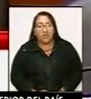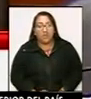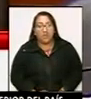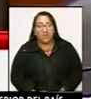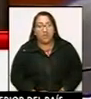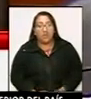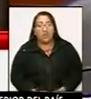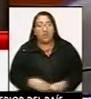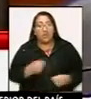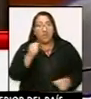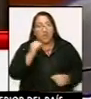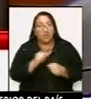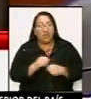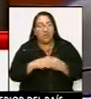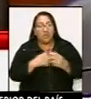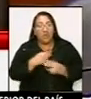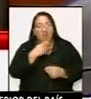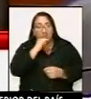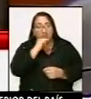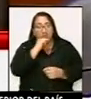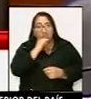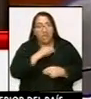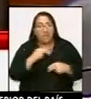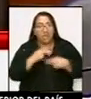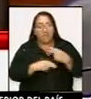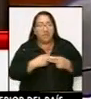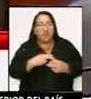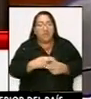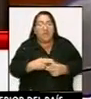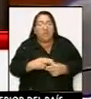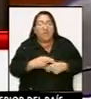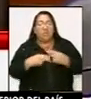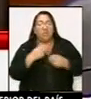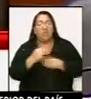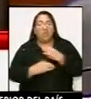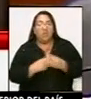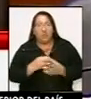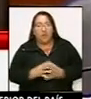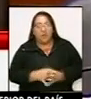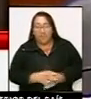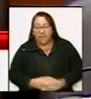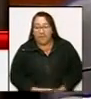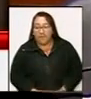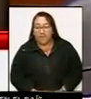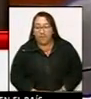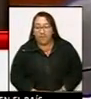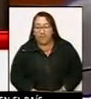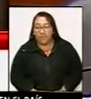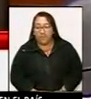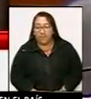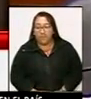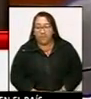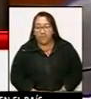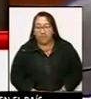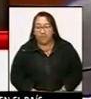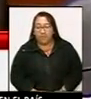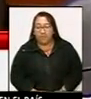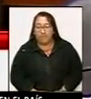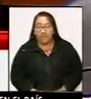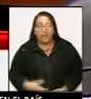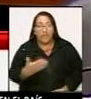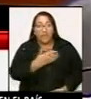se recuerda a las mujeres a nivel nacional y a nivel mundial. Presidente, quiero